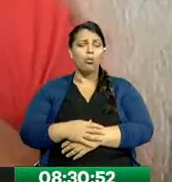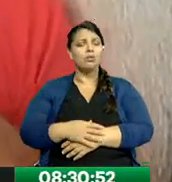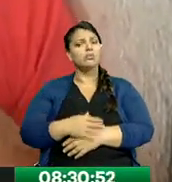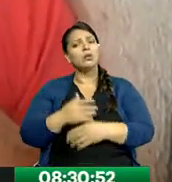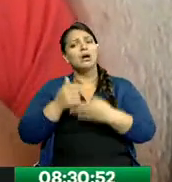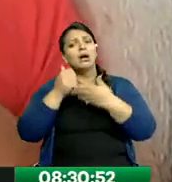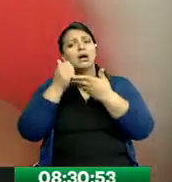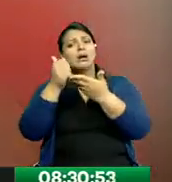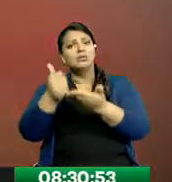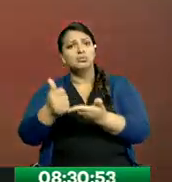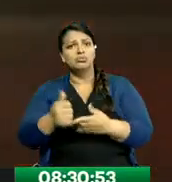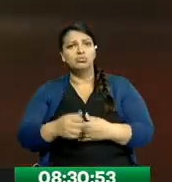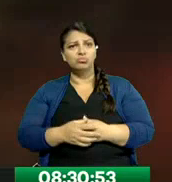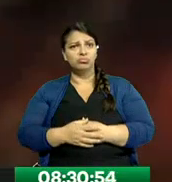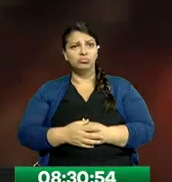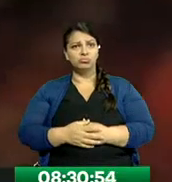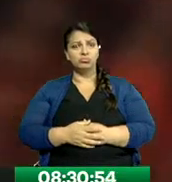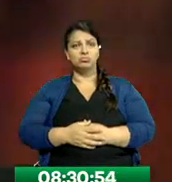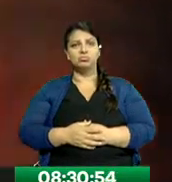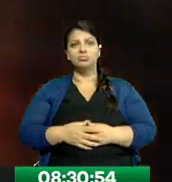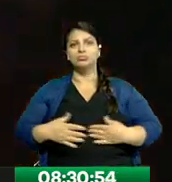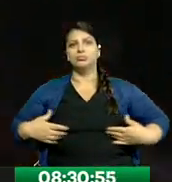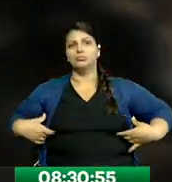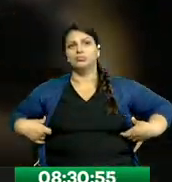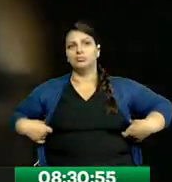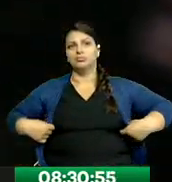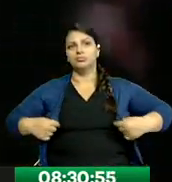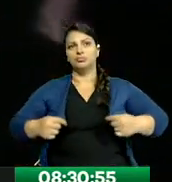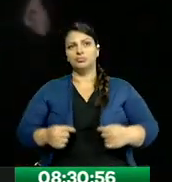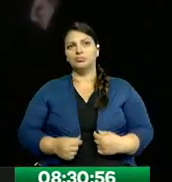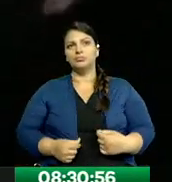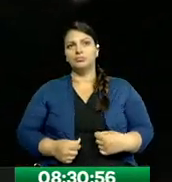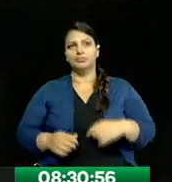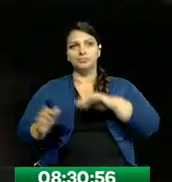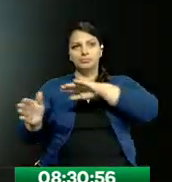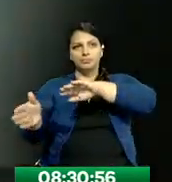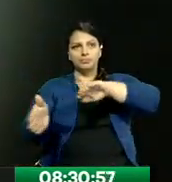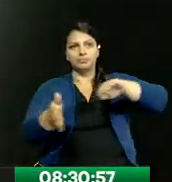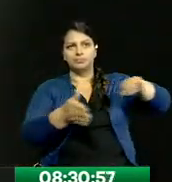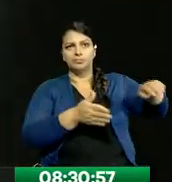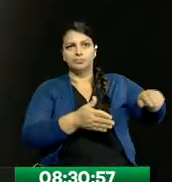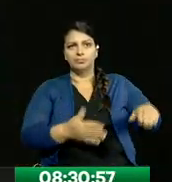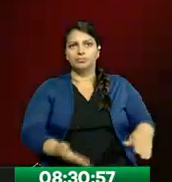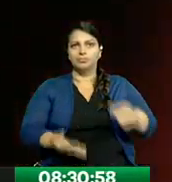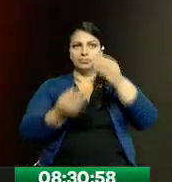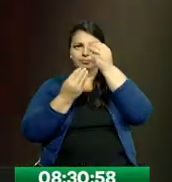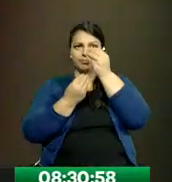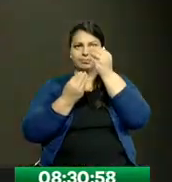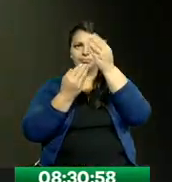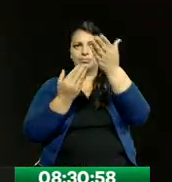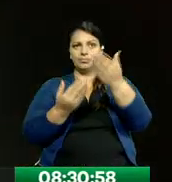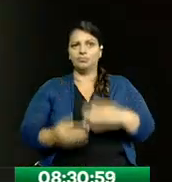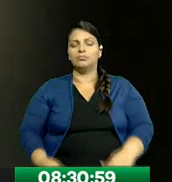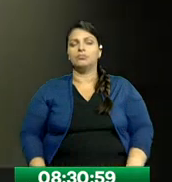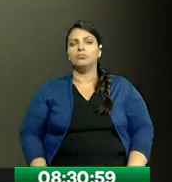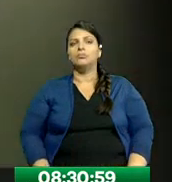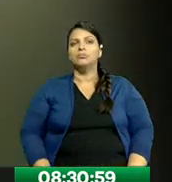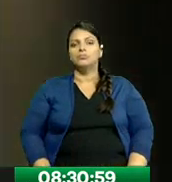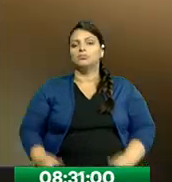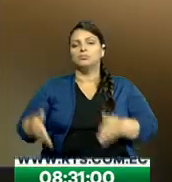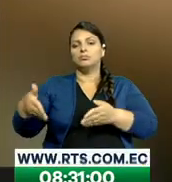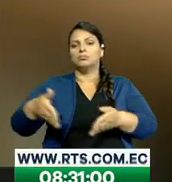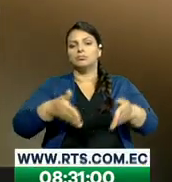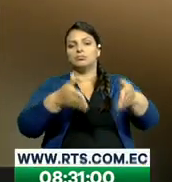favor de ayudarnos. De manera paralela, dos motociclistas fallecieron luego de estrellarse en la vía Juján